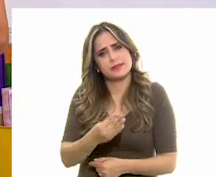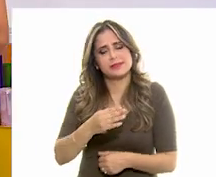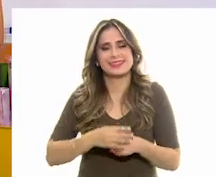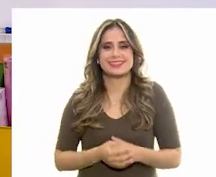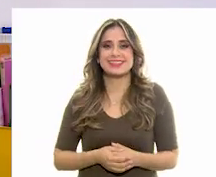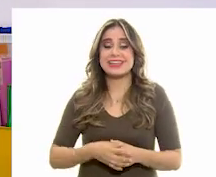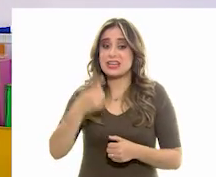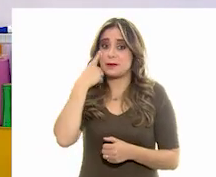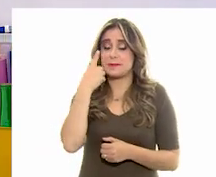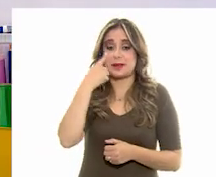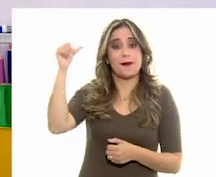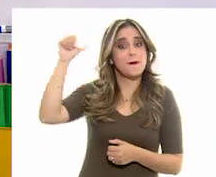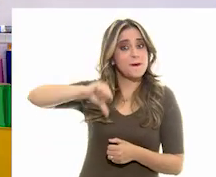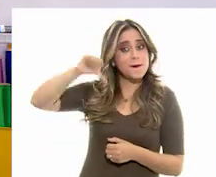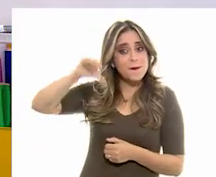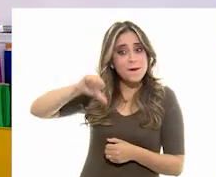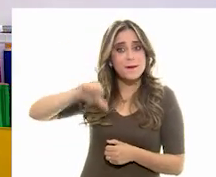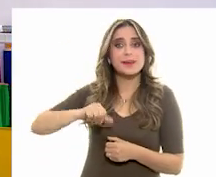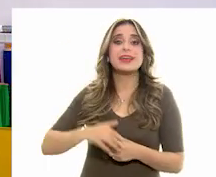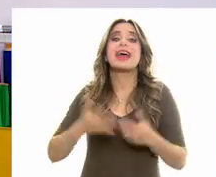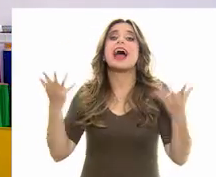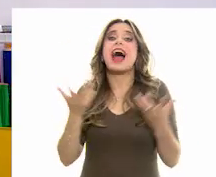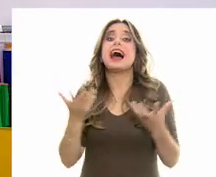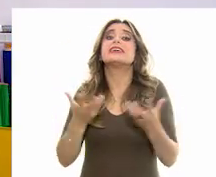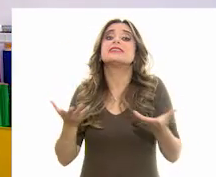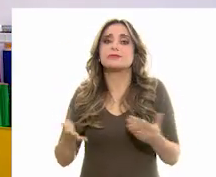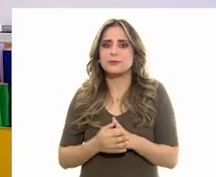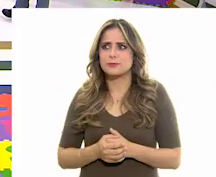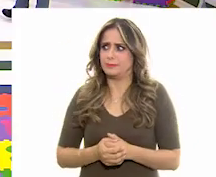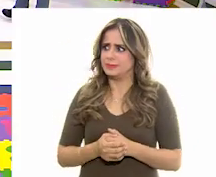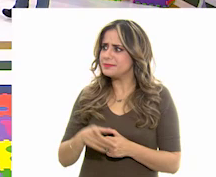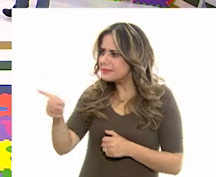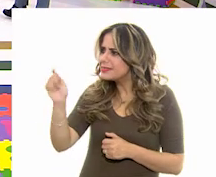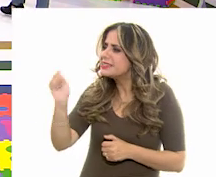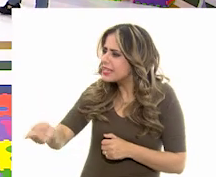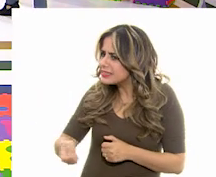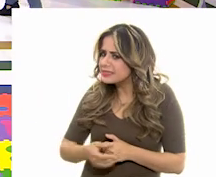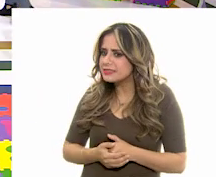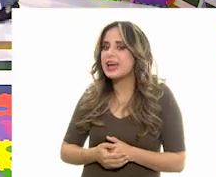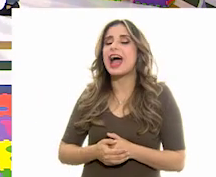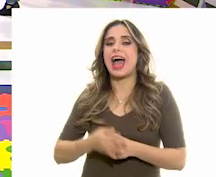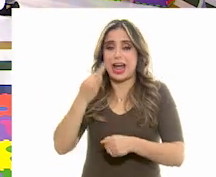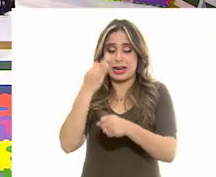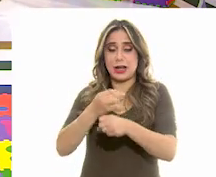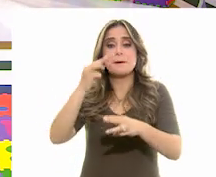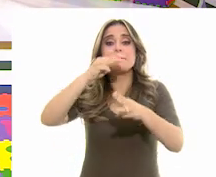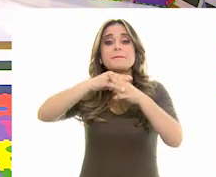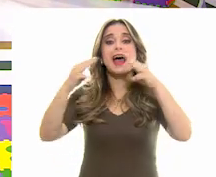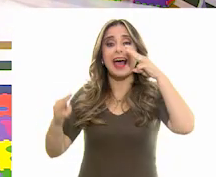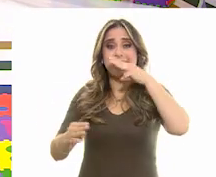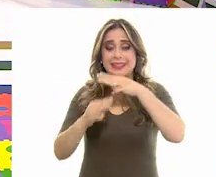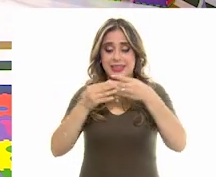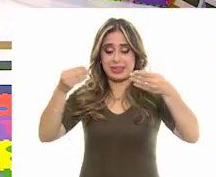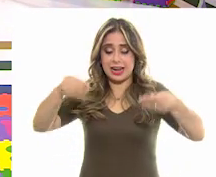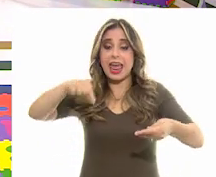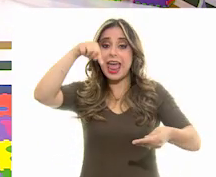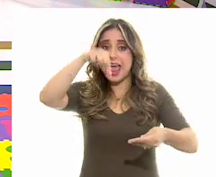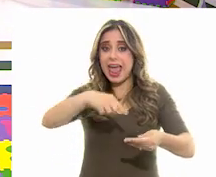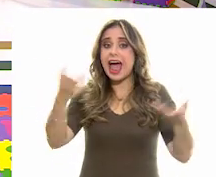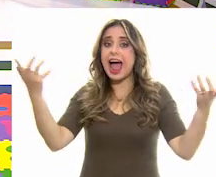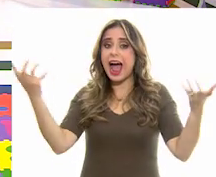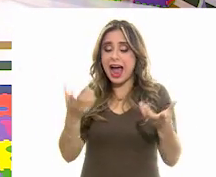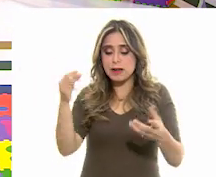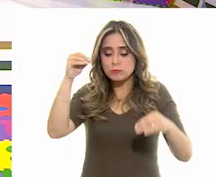Fíjate que el día de hoy vamos a hacer... ¡Ah, qué trae en la mano, maestra! ¿Qué es eso? Nuestro material para hacer nuestro álbum